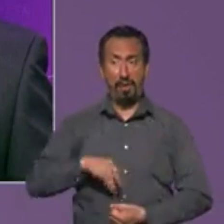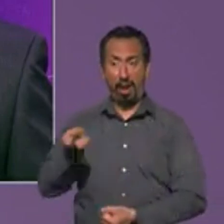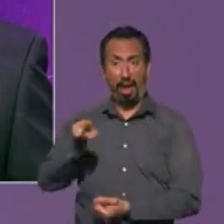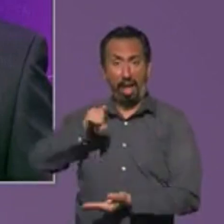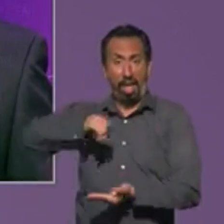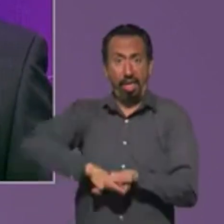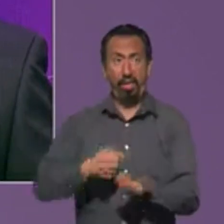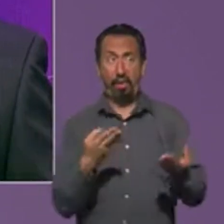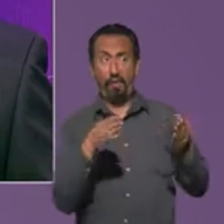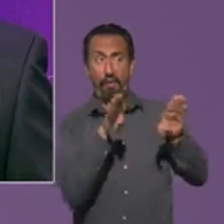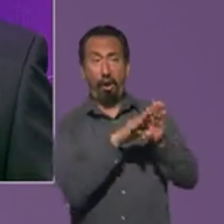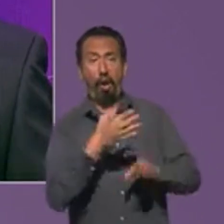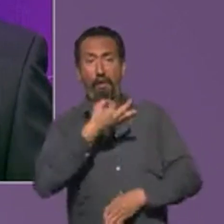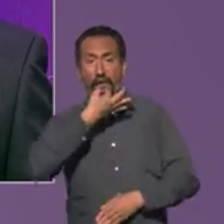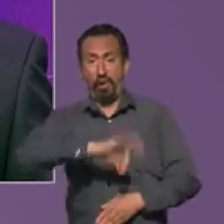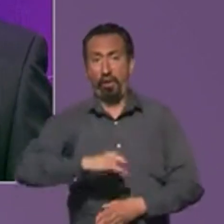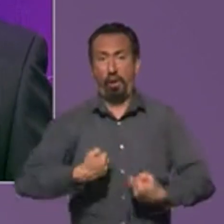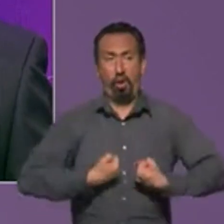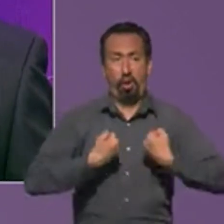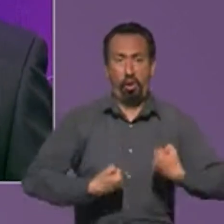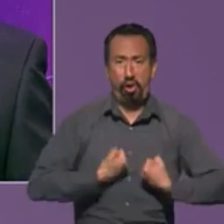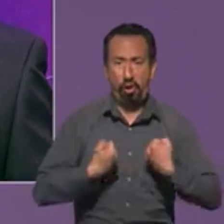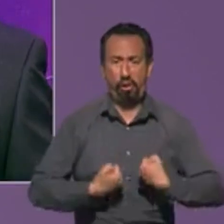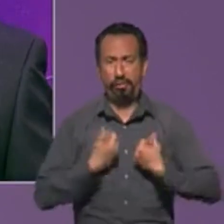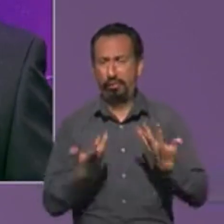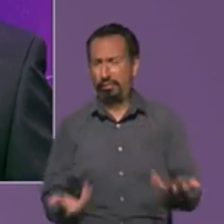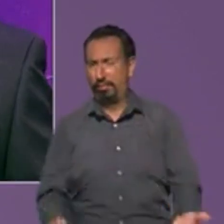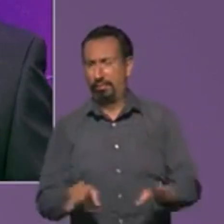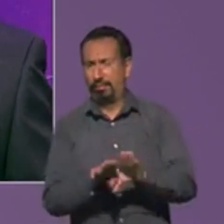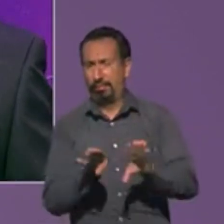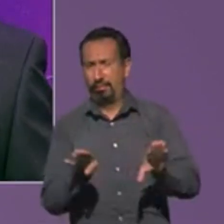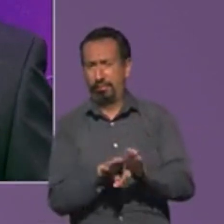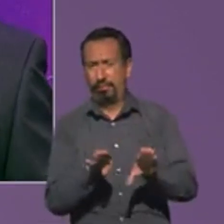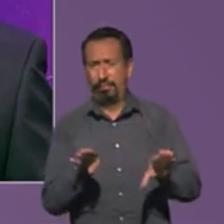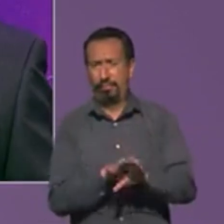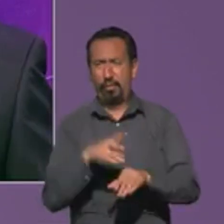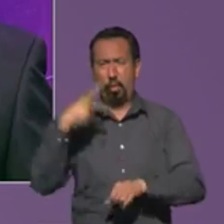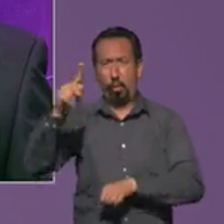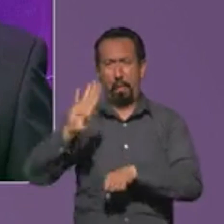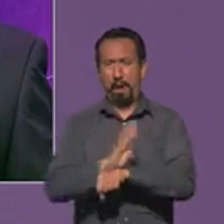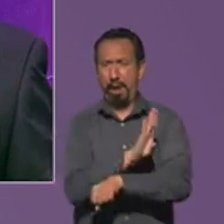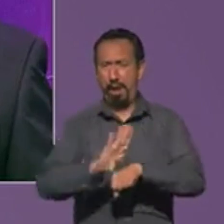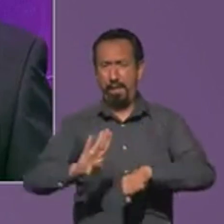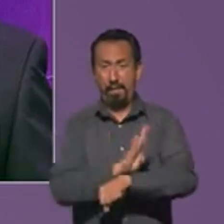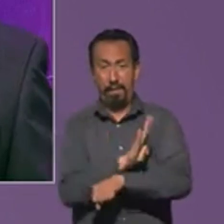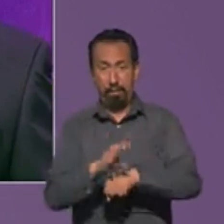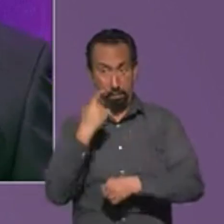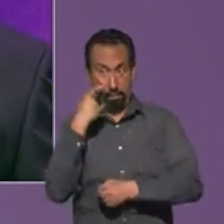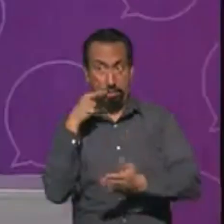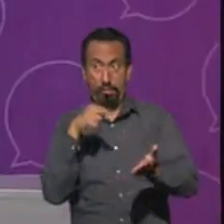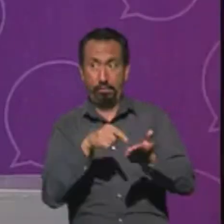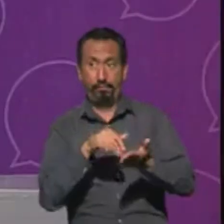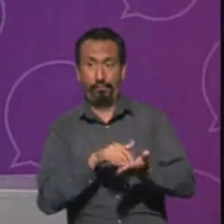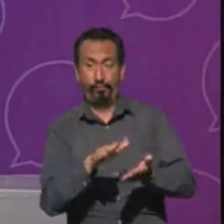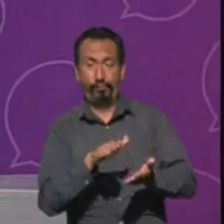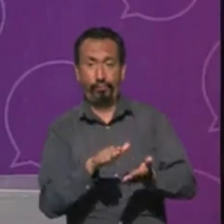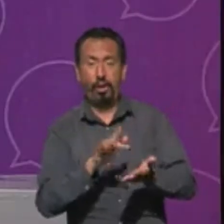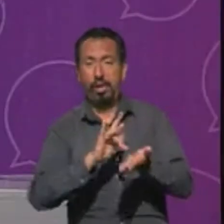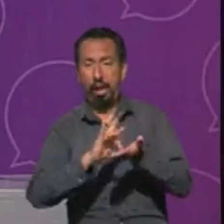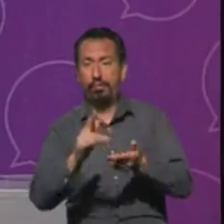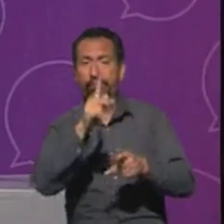comandancia y utilizaste empresas para beneficio personal Aquí está el testimonio Gracias